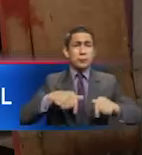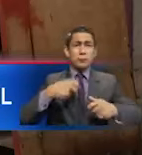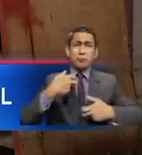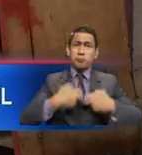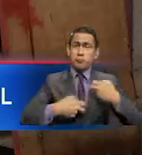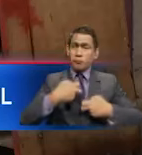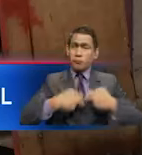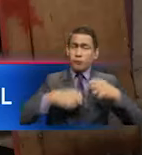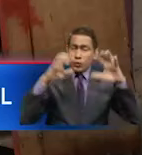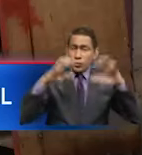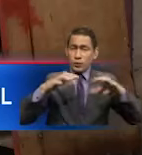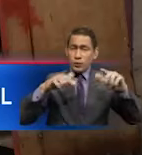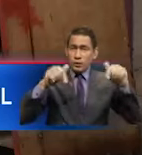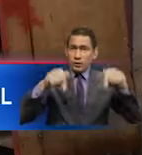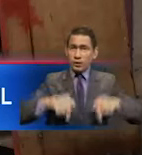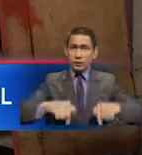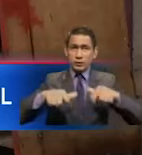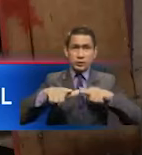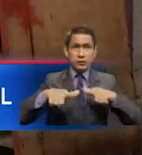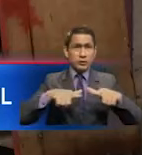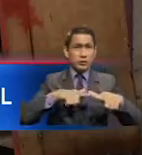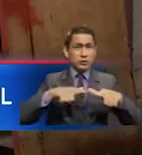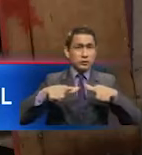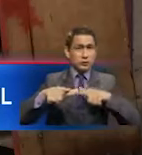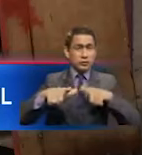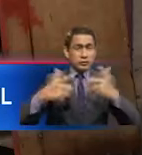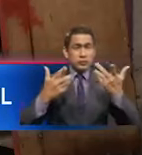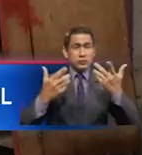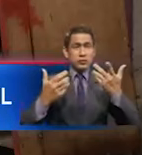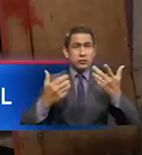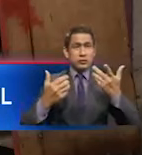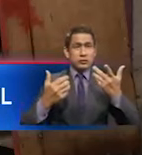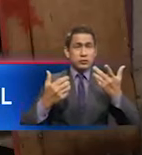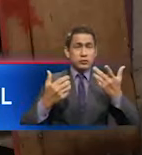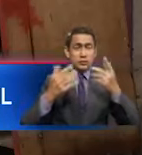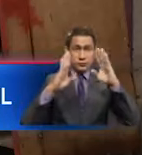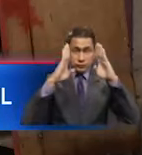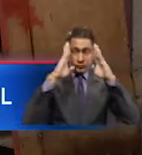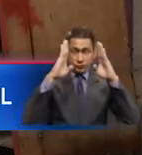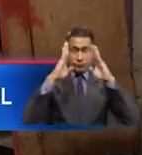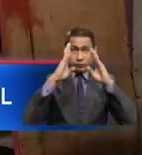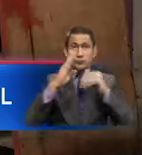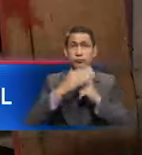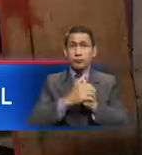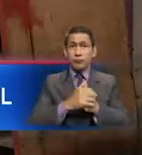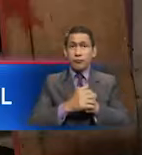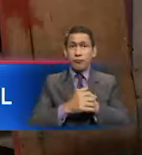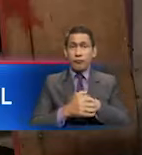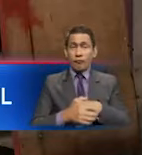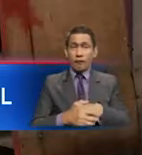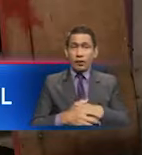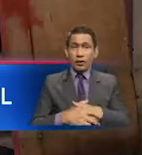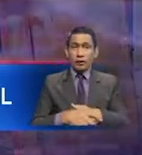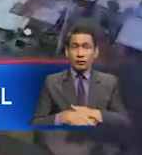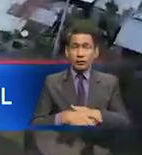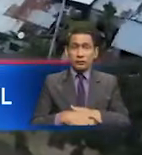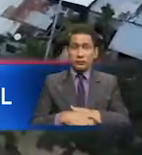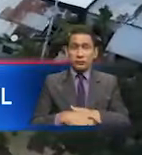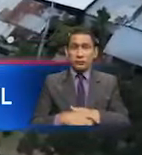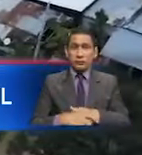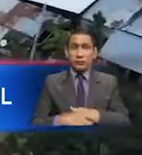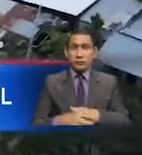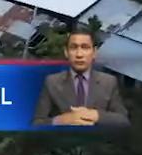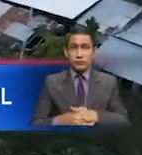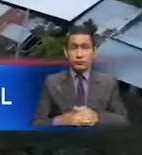inundaciones. También conocemos que el puesto de mando unificado, mucha atención con este dato, el puesto de mando unificado está acá,